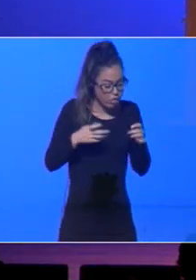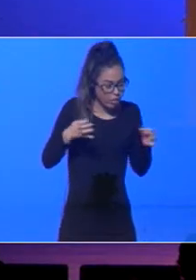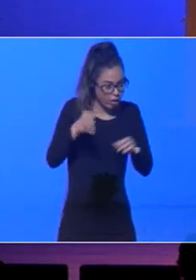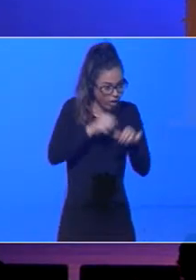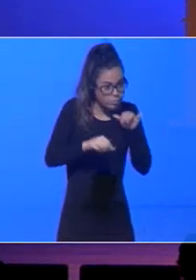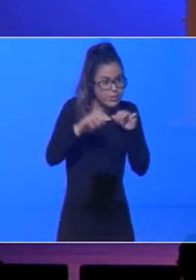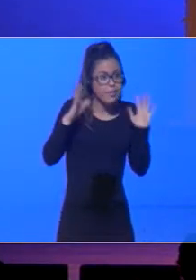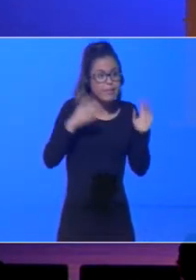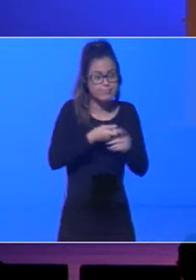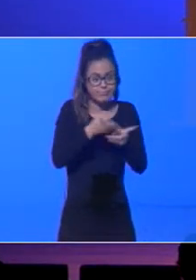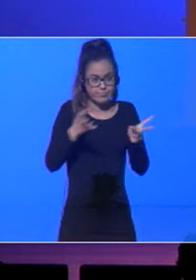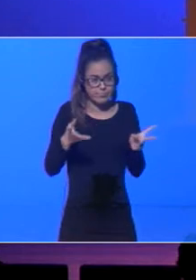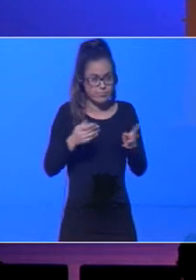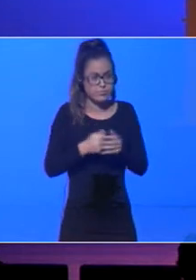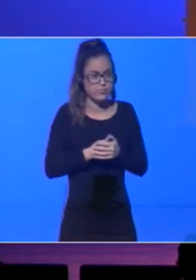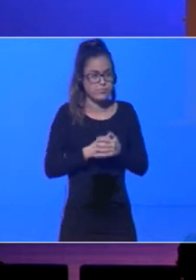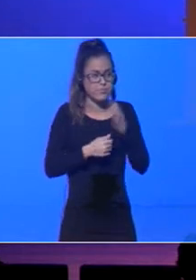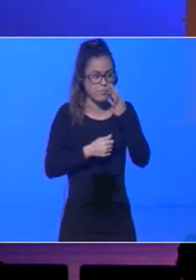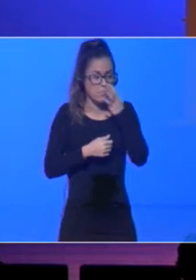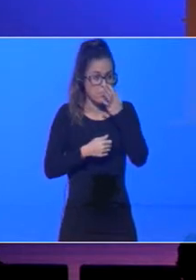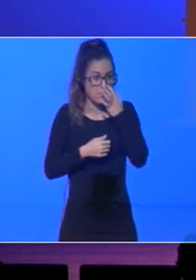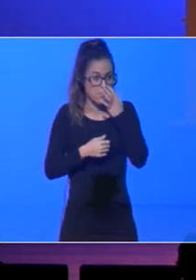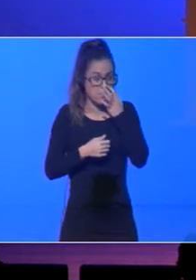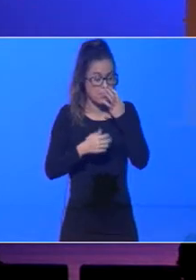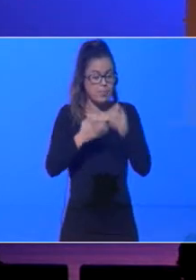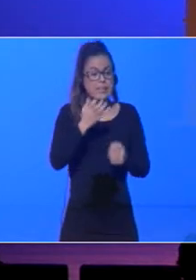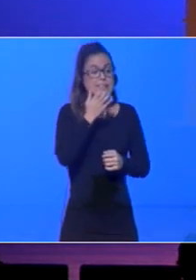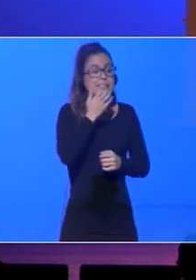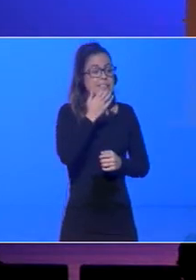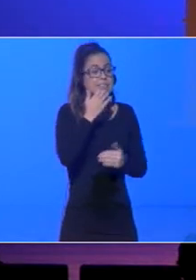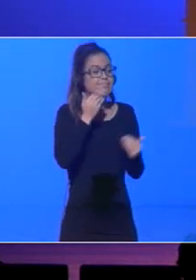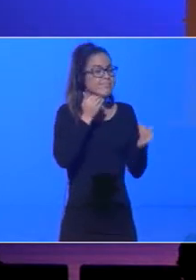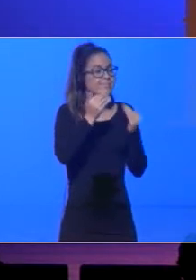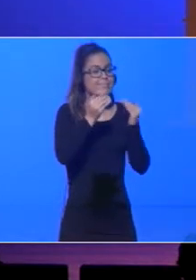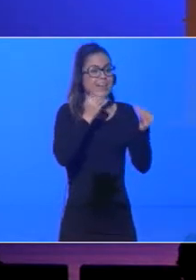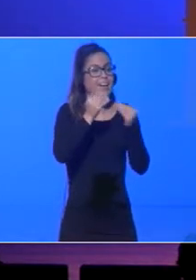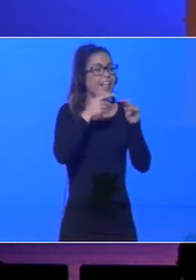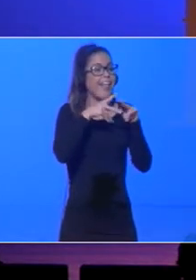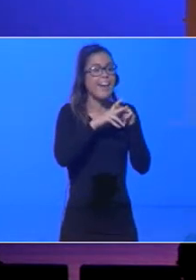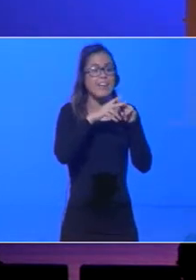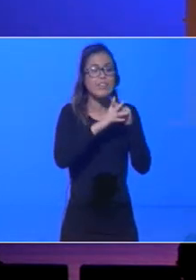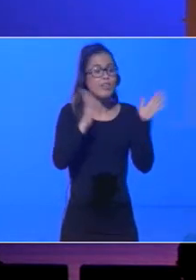Eta derrigorrez, elkarrizketa ez bada tresna, ez dago zer eginik.